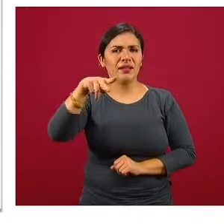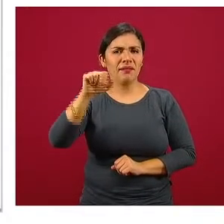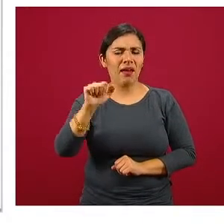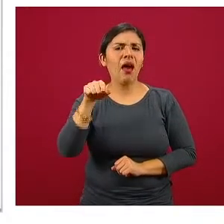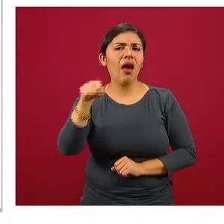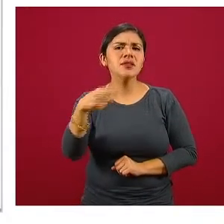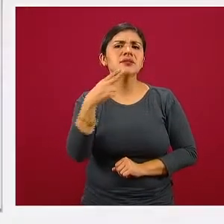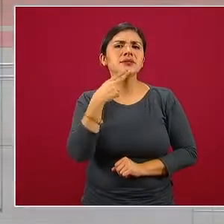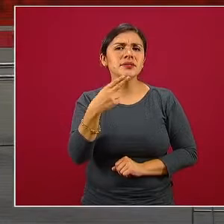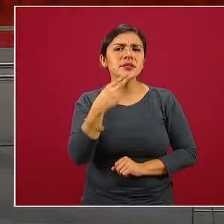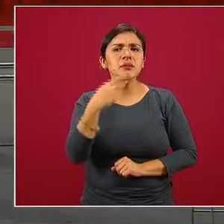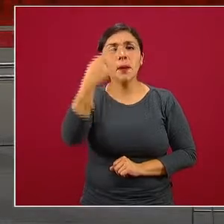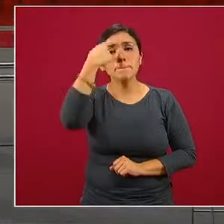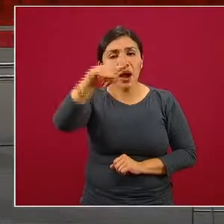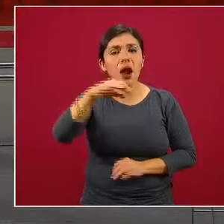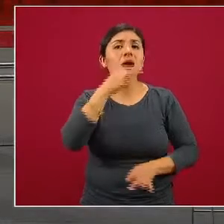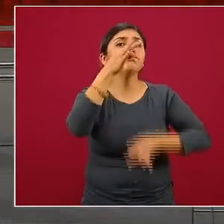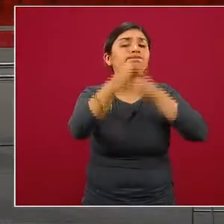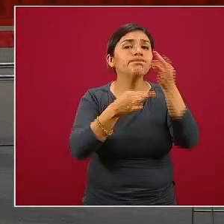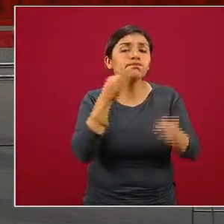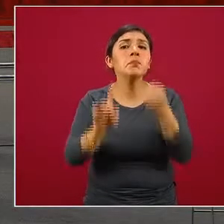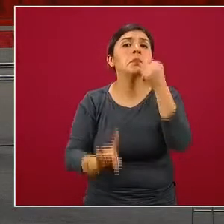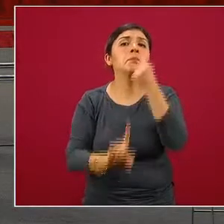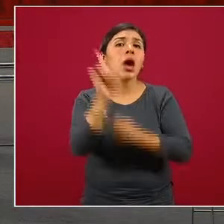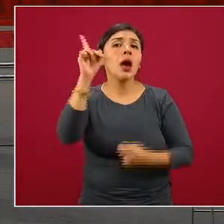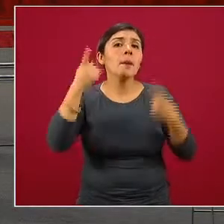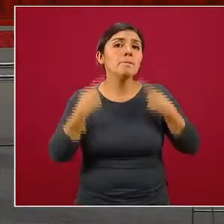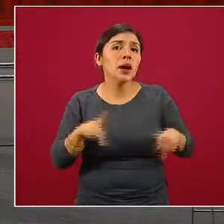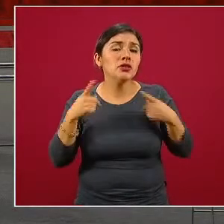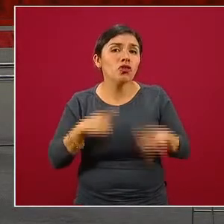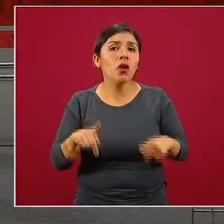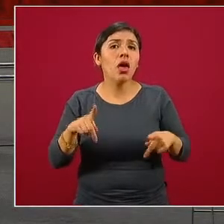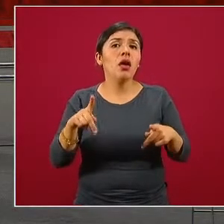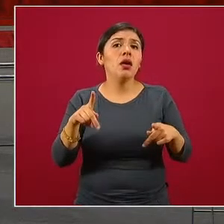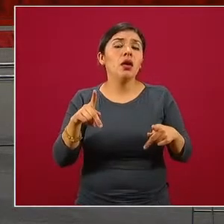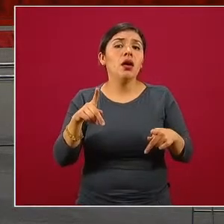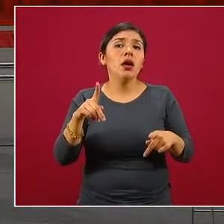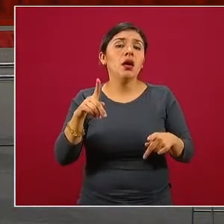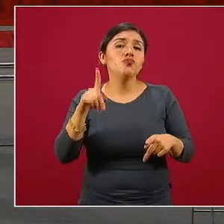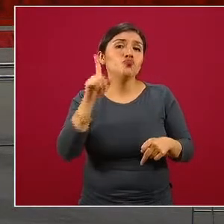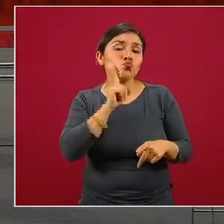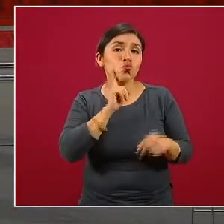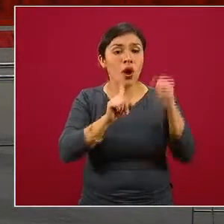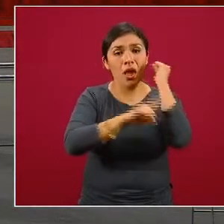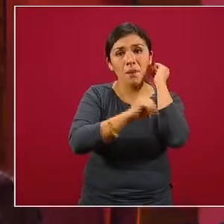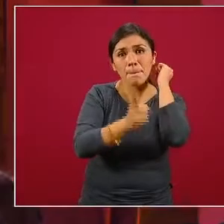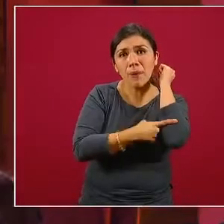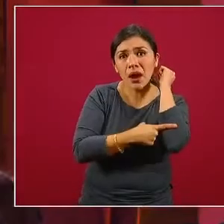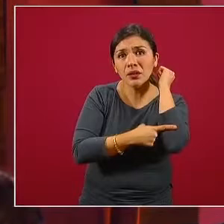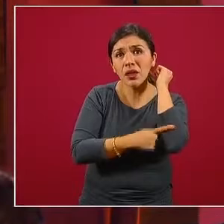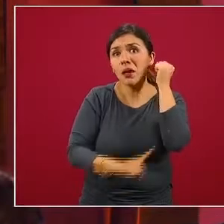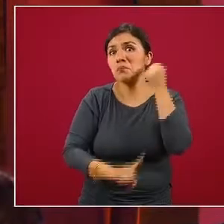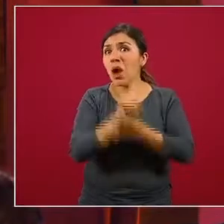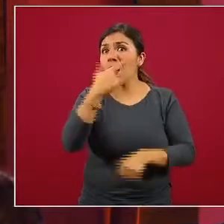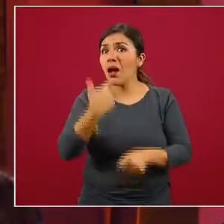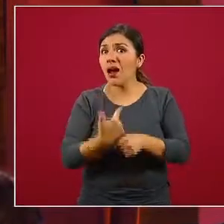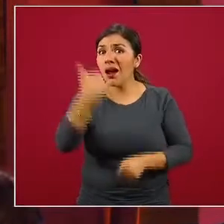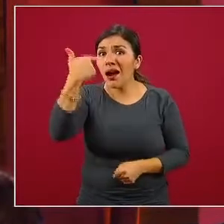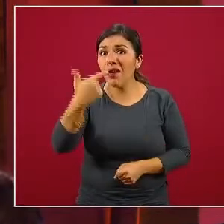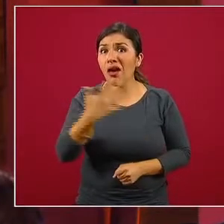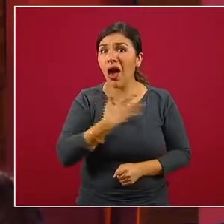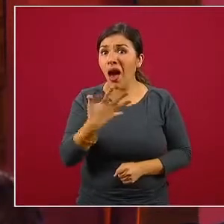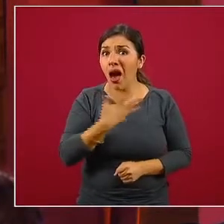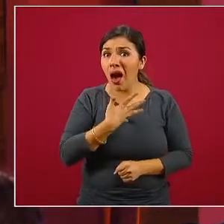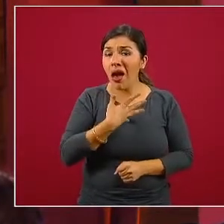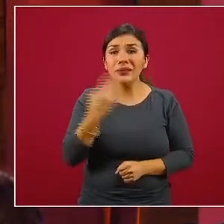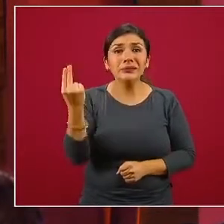sirve para reportar casos de personas embarazadas graves